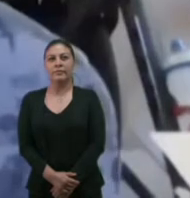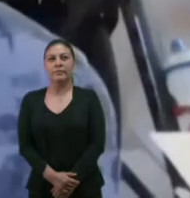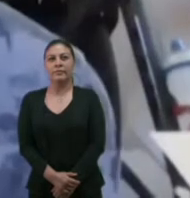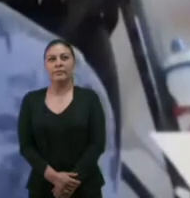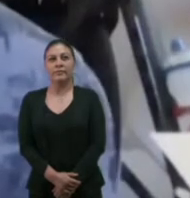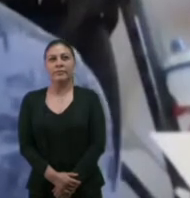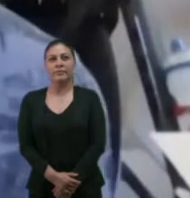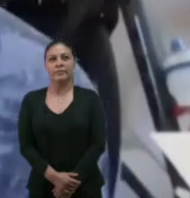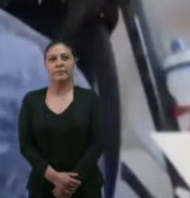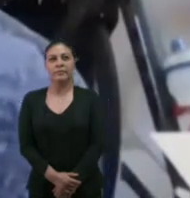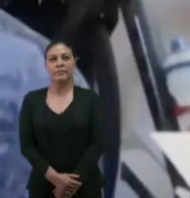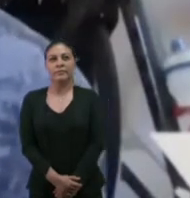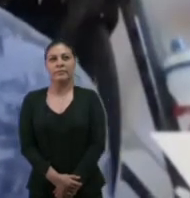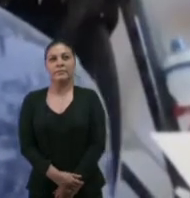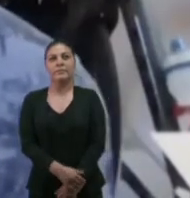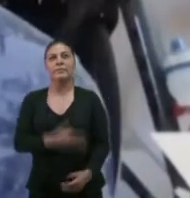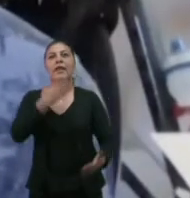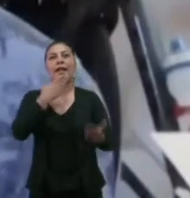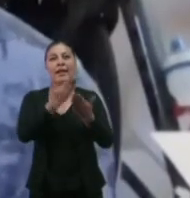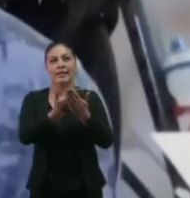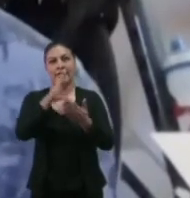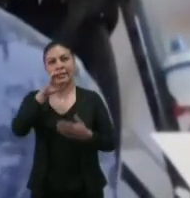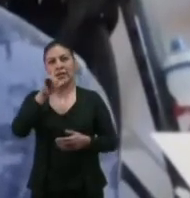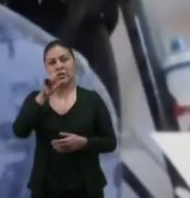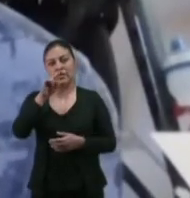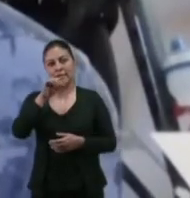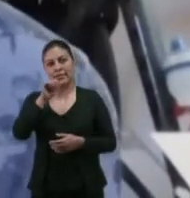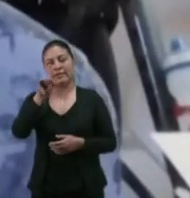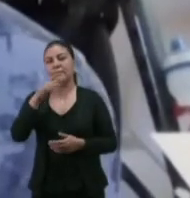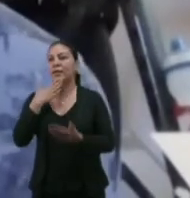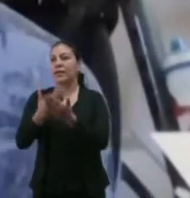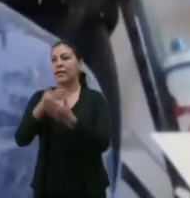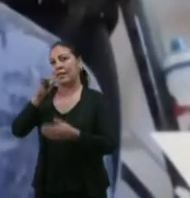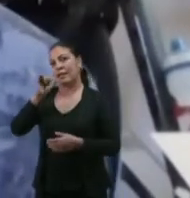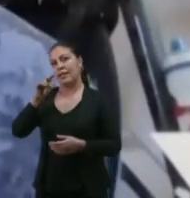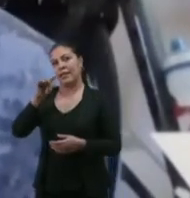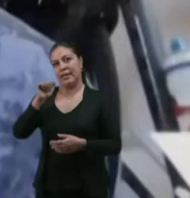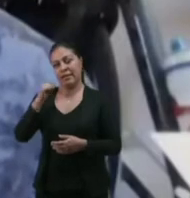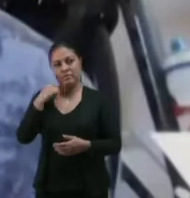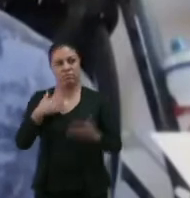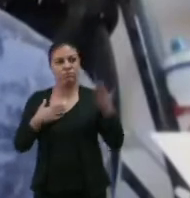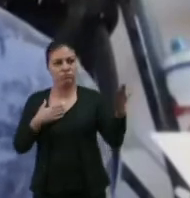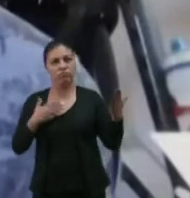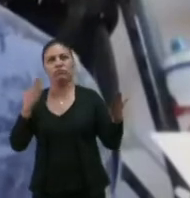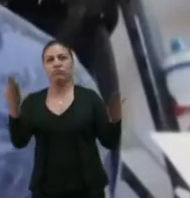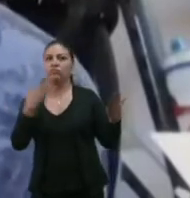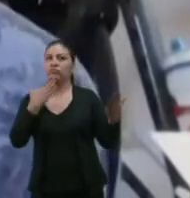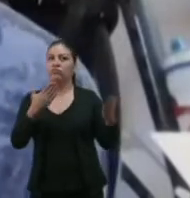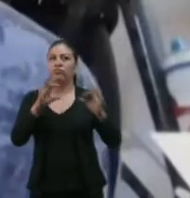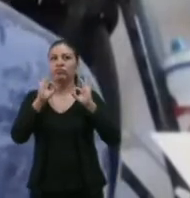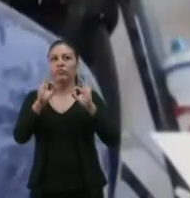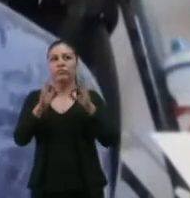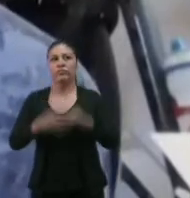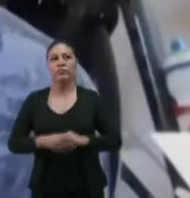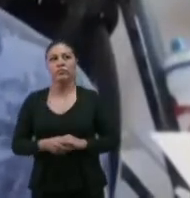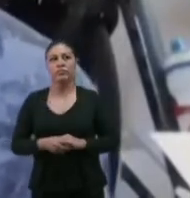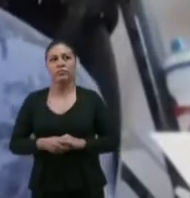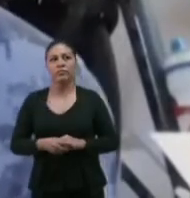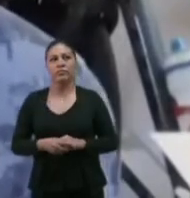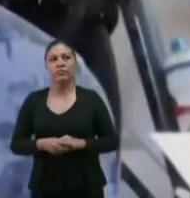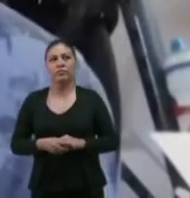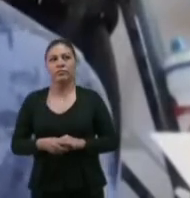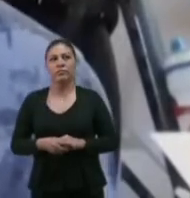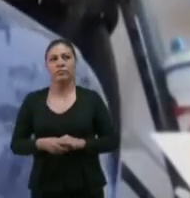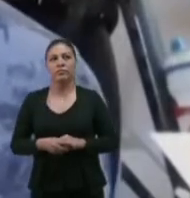Thank you, Catalina and Diana. My name is Omar Telez. I'm the former president of MOVEit, which, as you know, is known as the Ways for